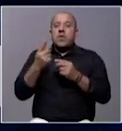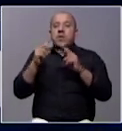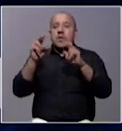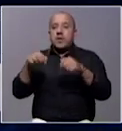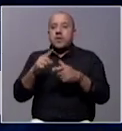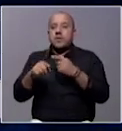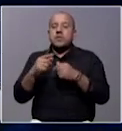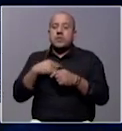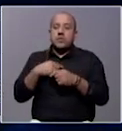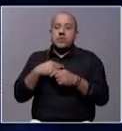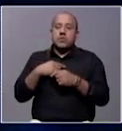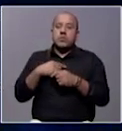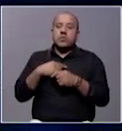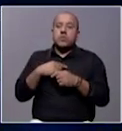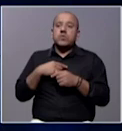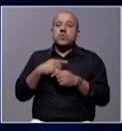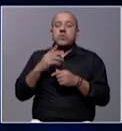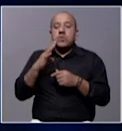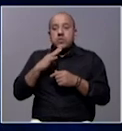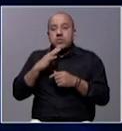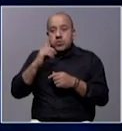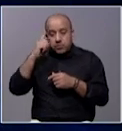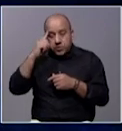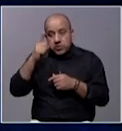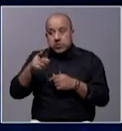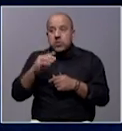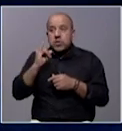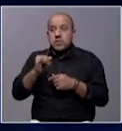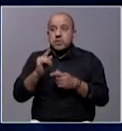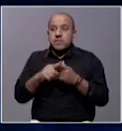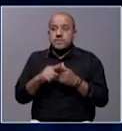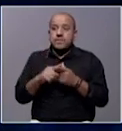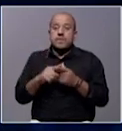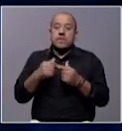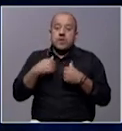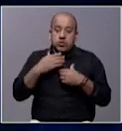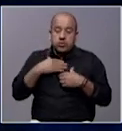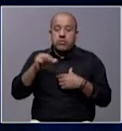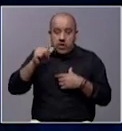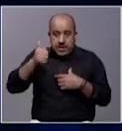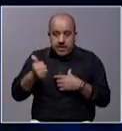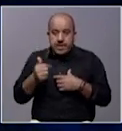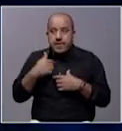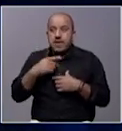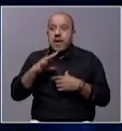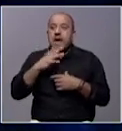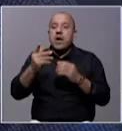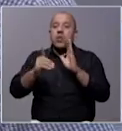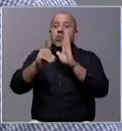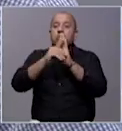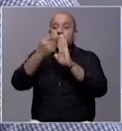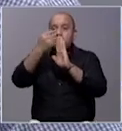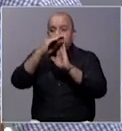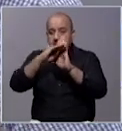si nos toca a gobernar como con toda sinceridad te digo aspiro a que ocurra y creo que lo que claramente hay es un documento programático